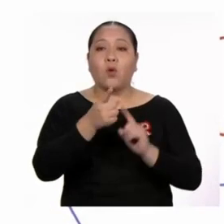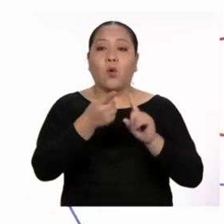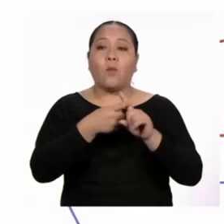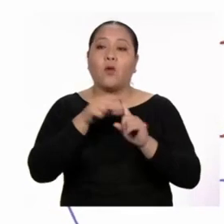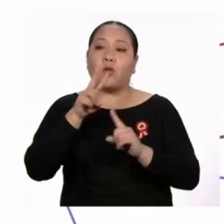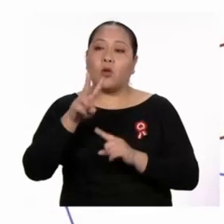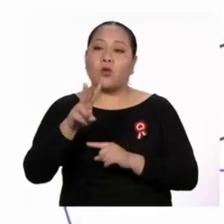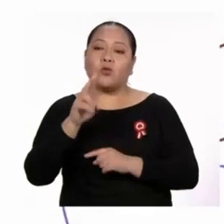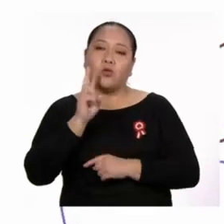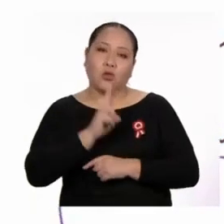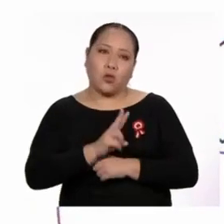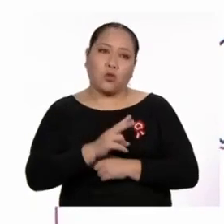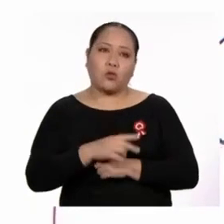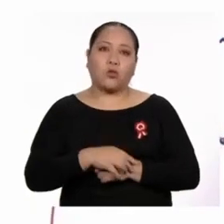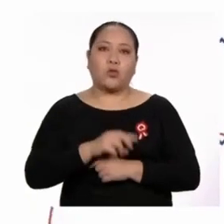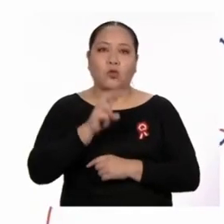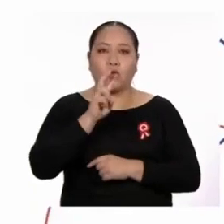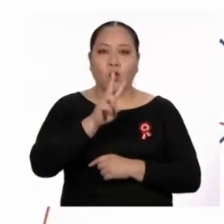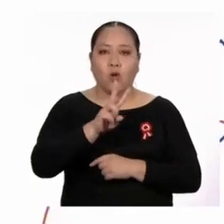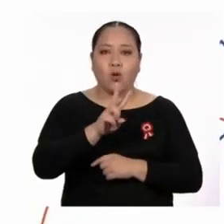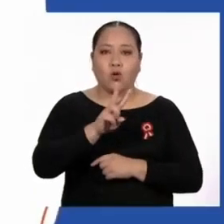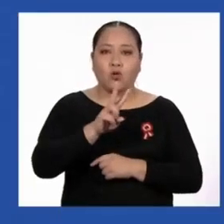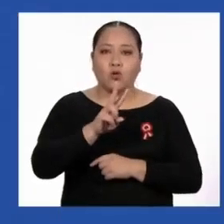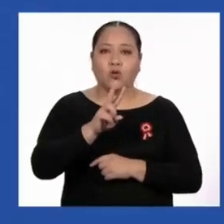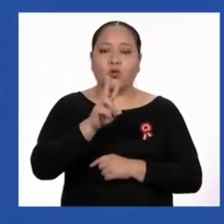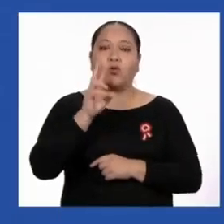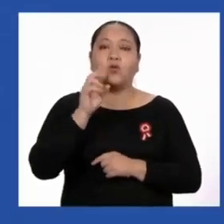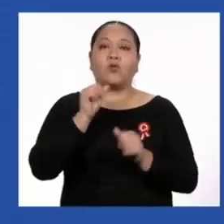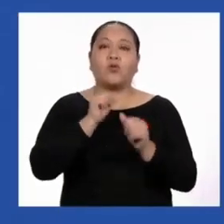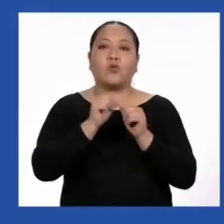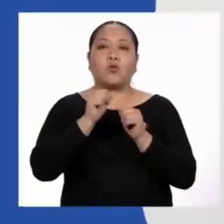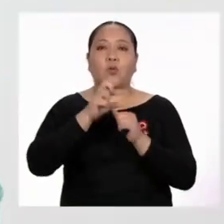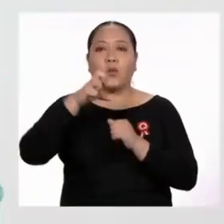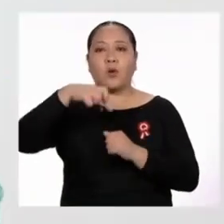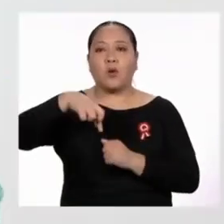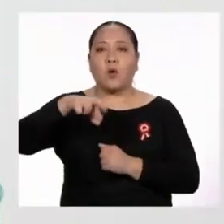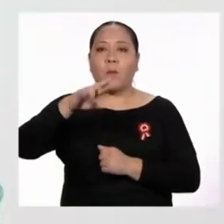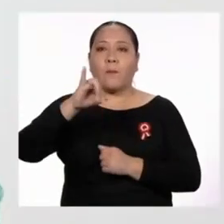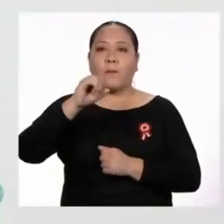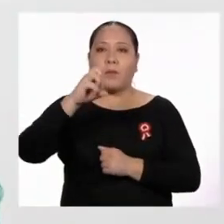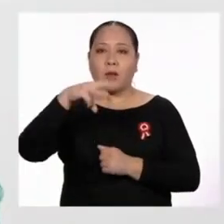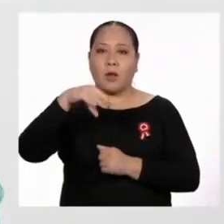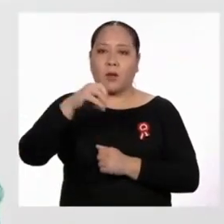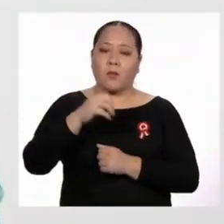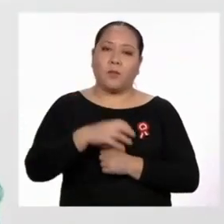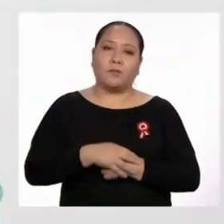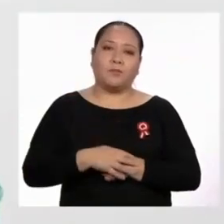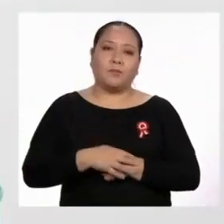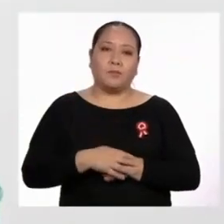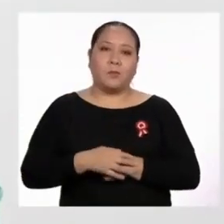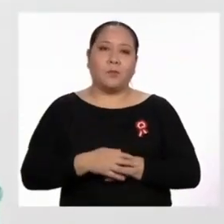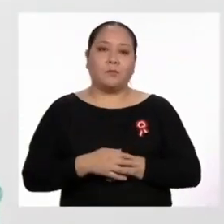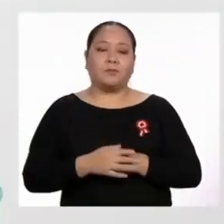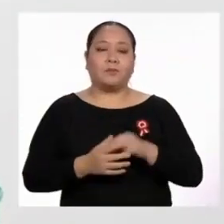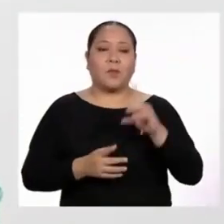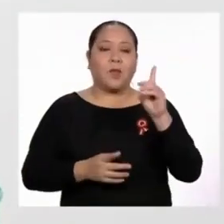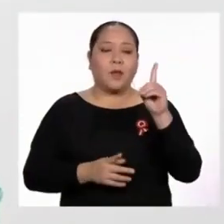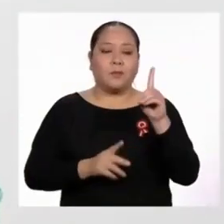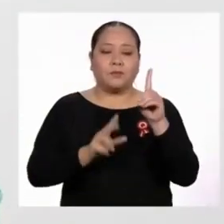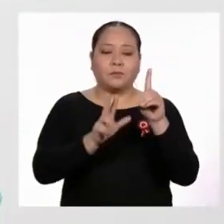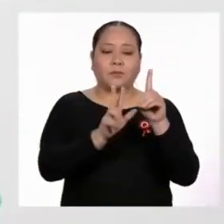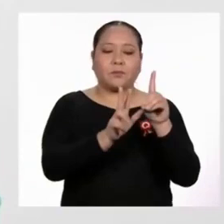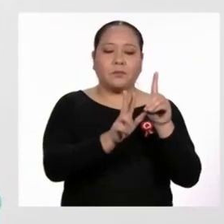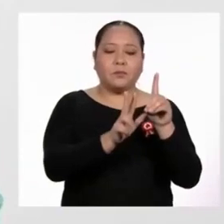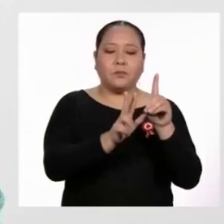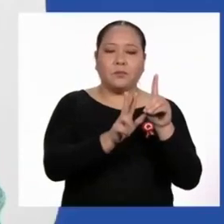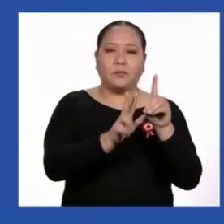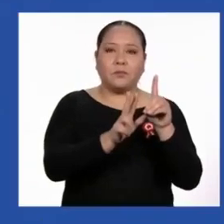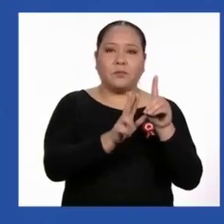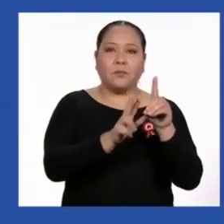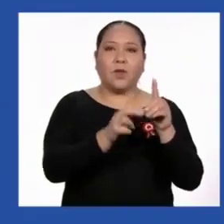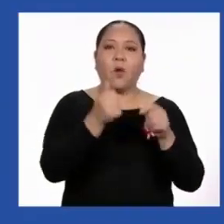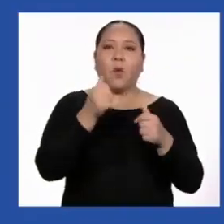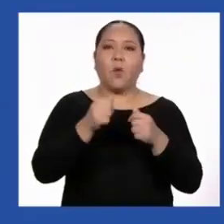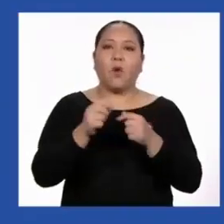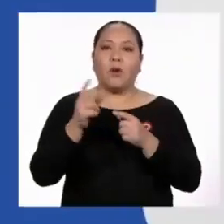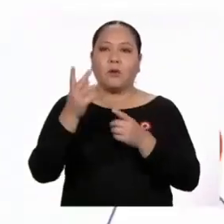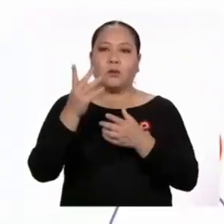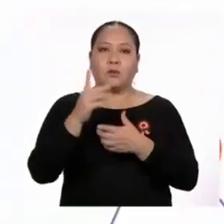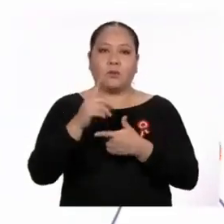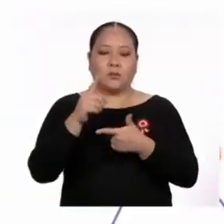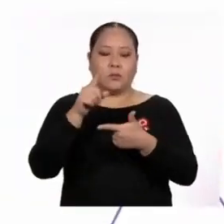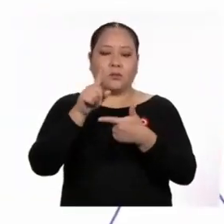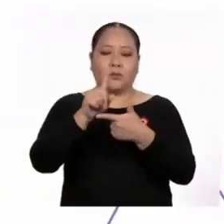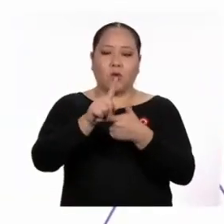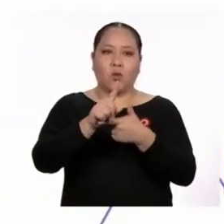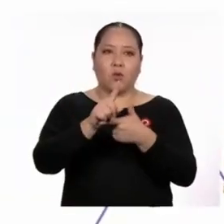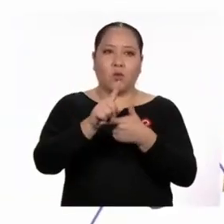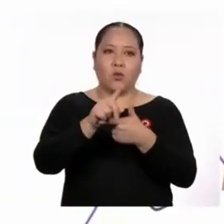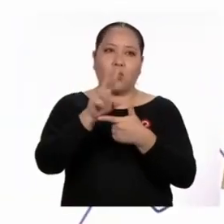2. 2 es un número primo. Seguimos con los divisores de 3. ¿Cuáles serán sus divisores? Son